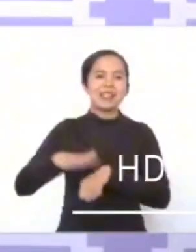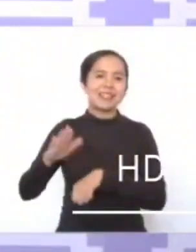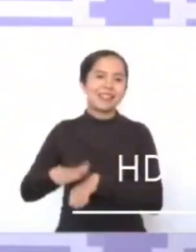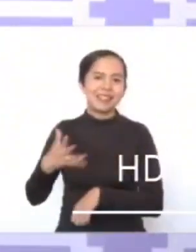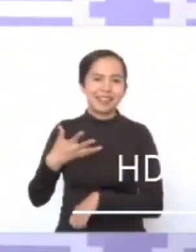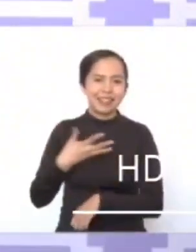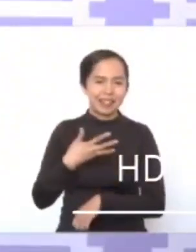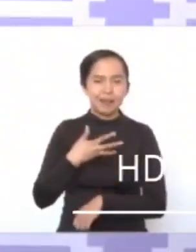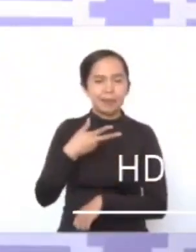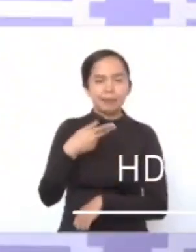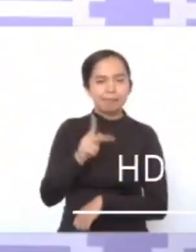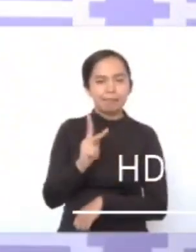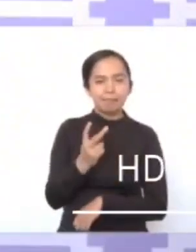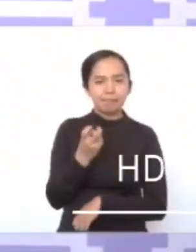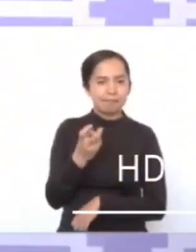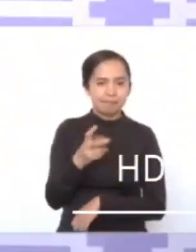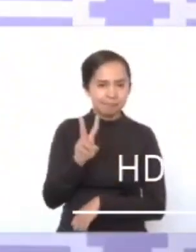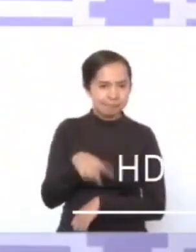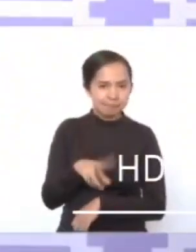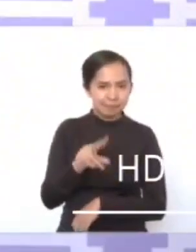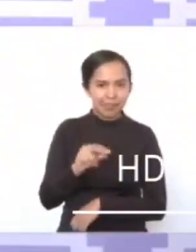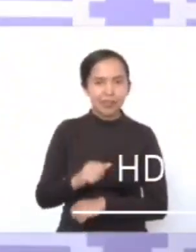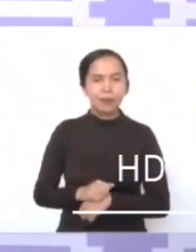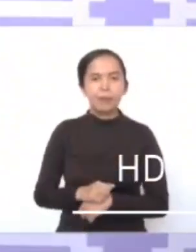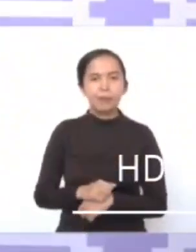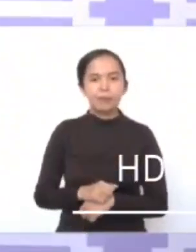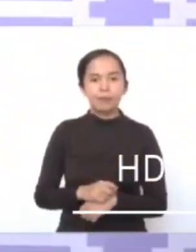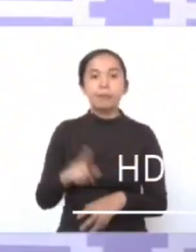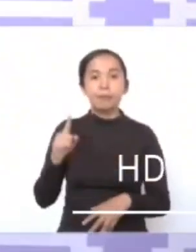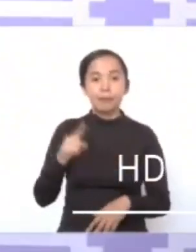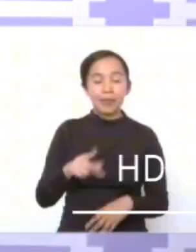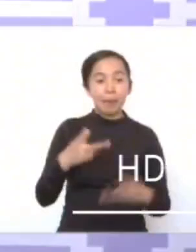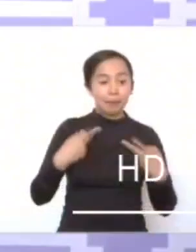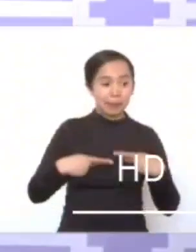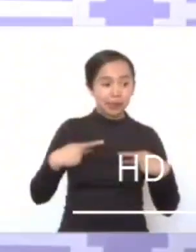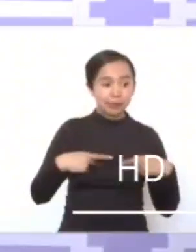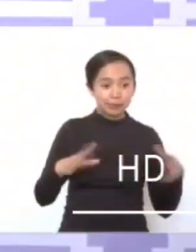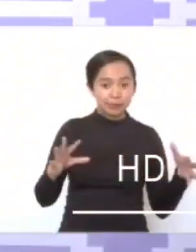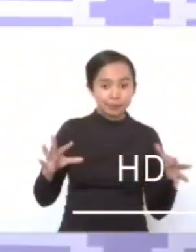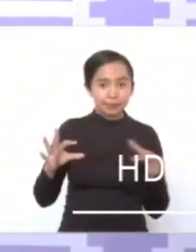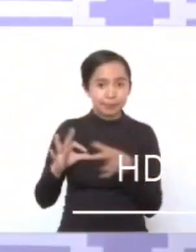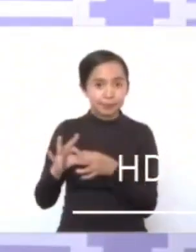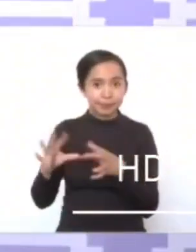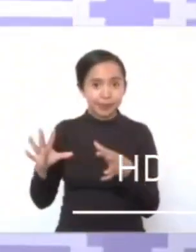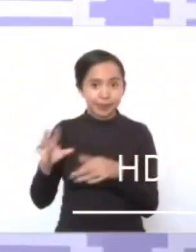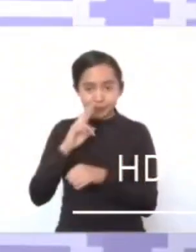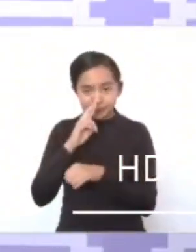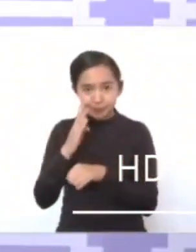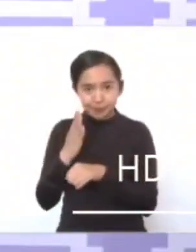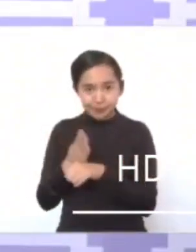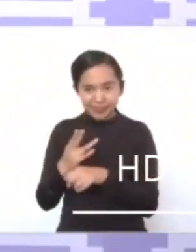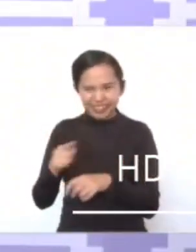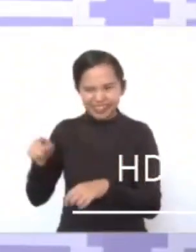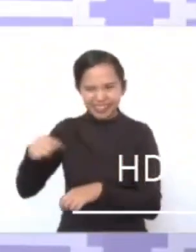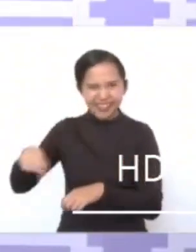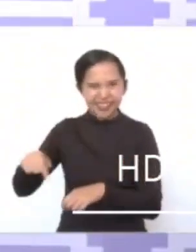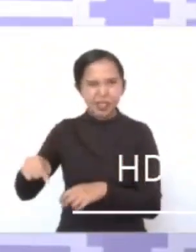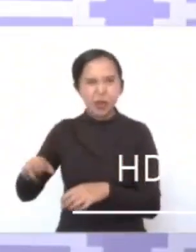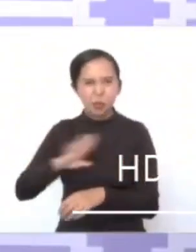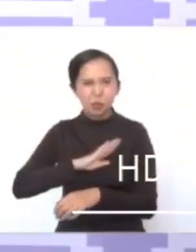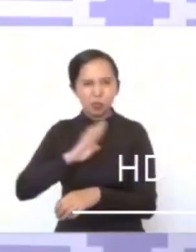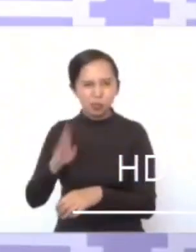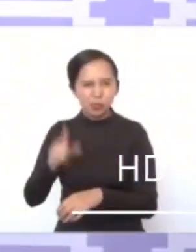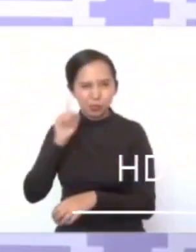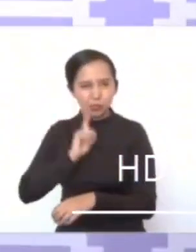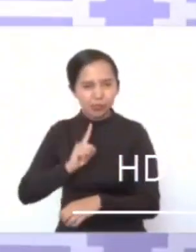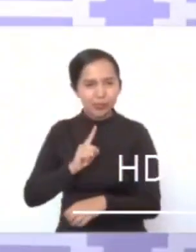así, sino que al mismo tiempo que aumentó la vinculación a proceso de feminicidas,